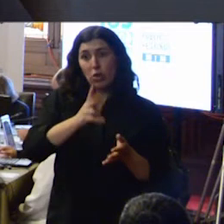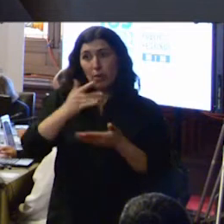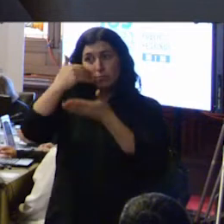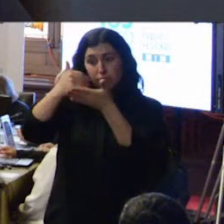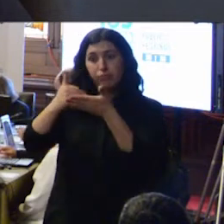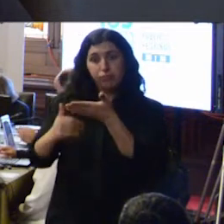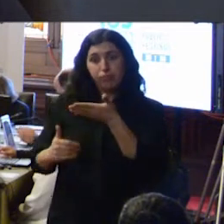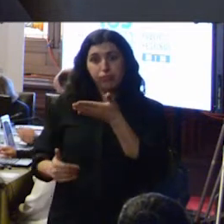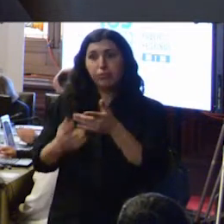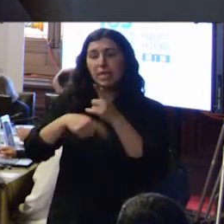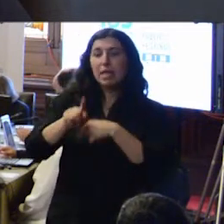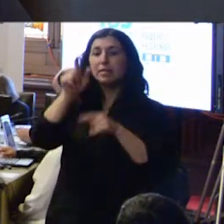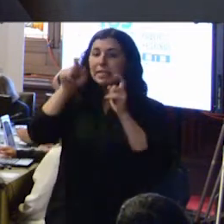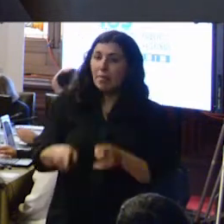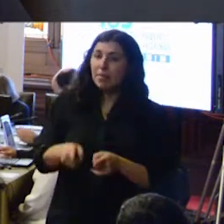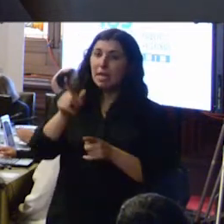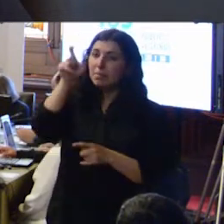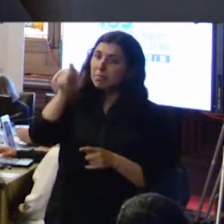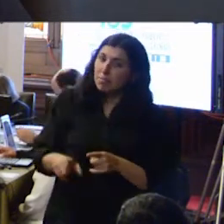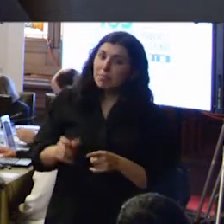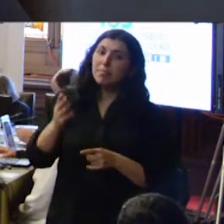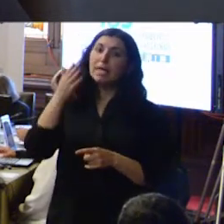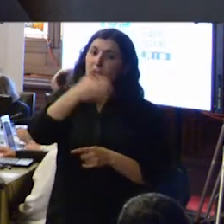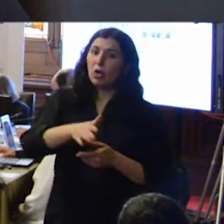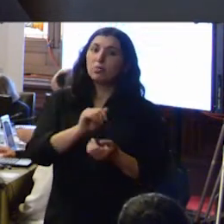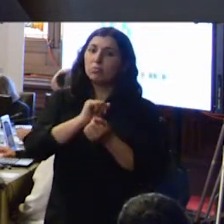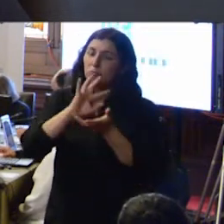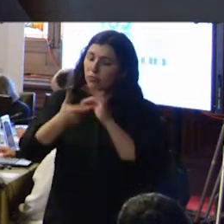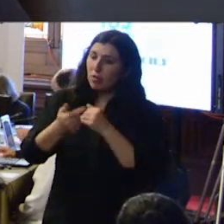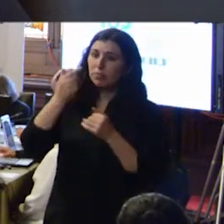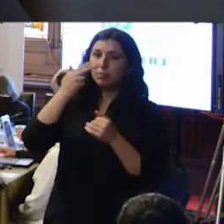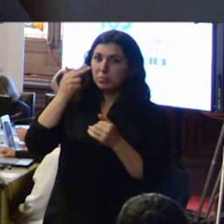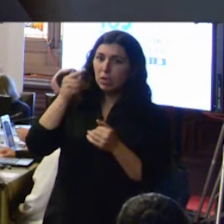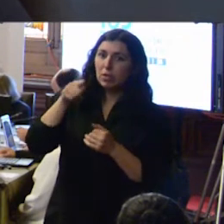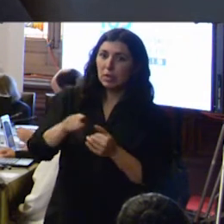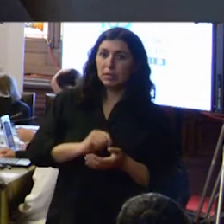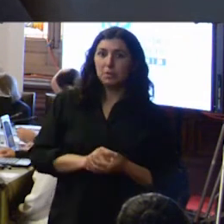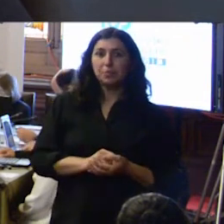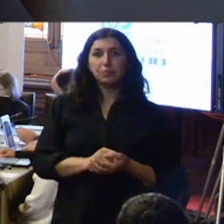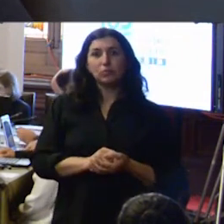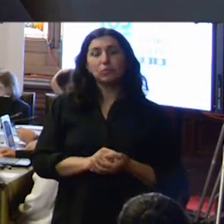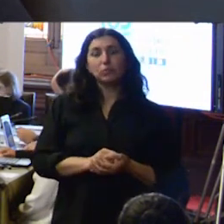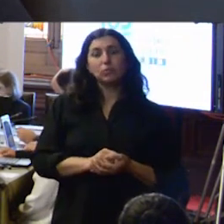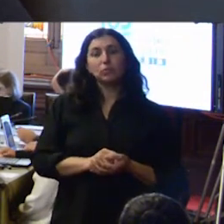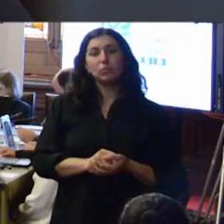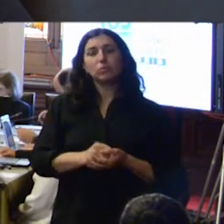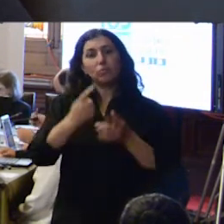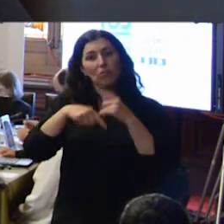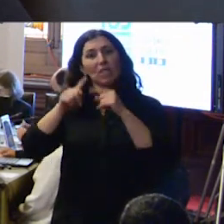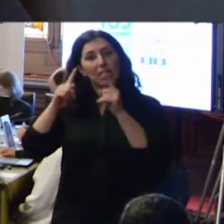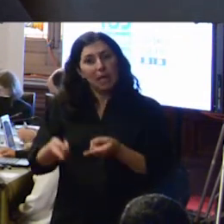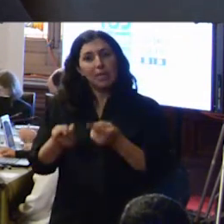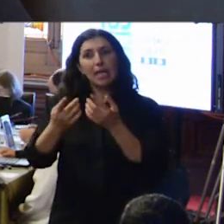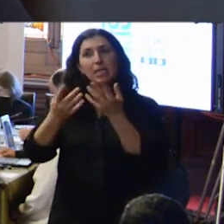fue detenido en un retén, sometido al sistema de PL Polis, salió el tema de que tenía la orden de conducción y fue